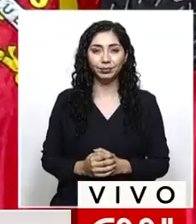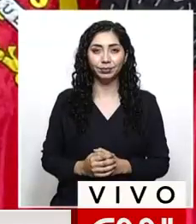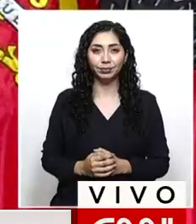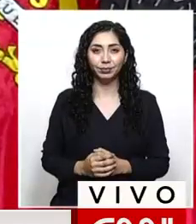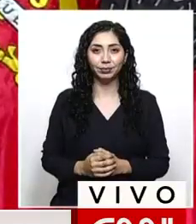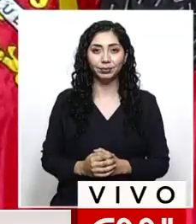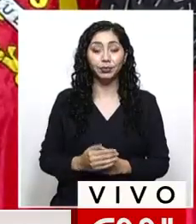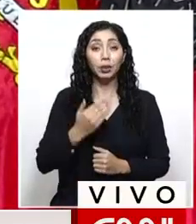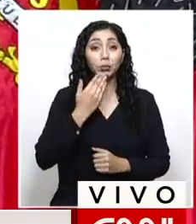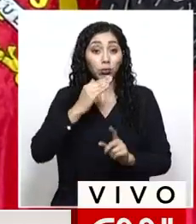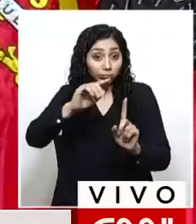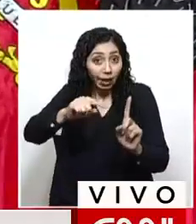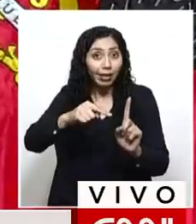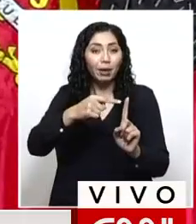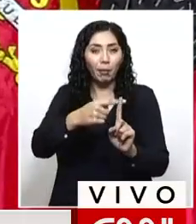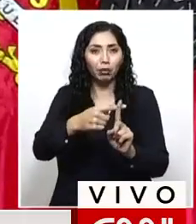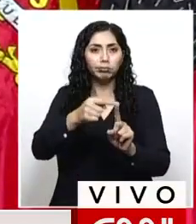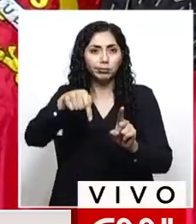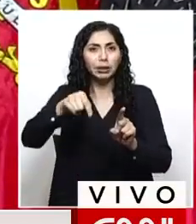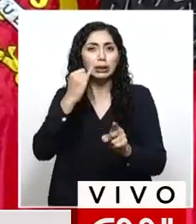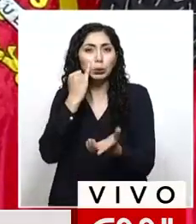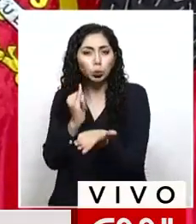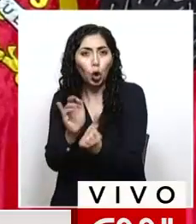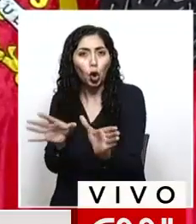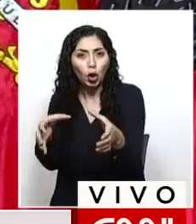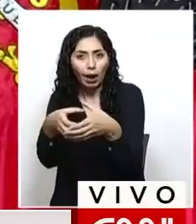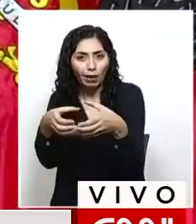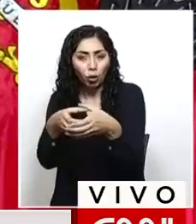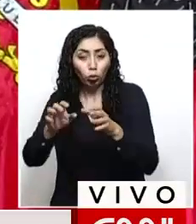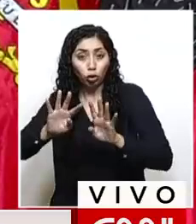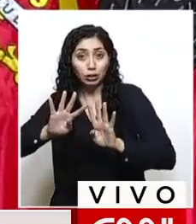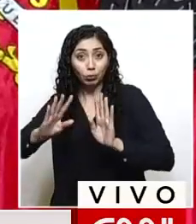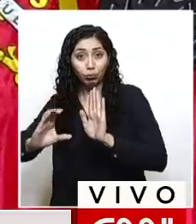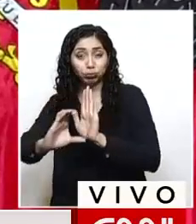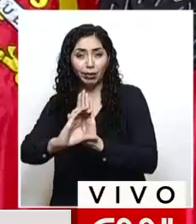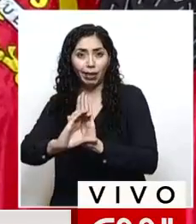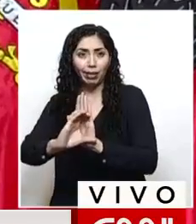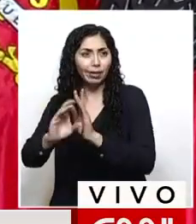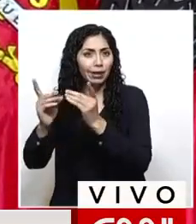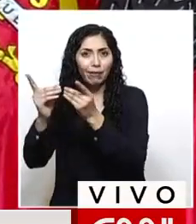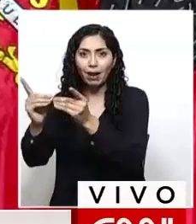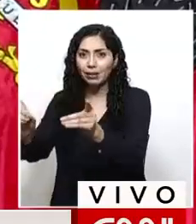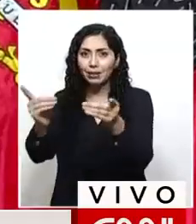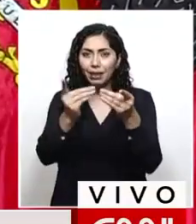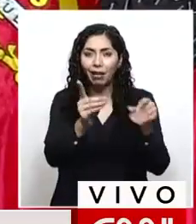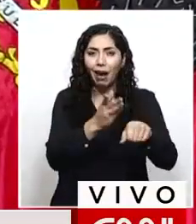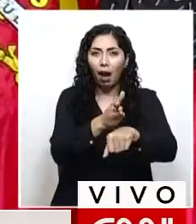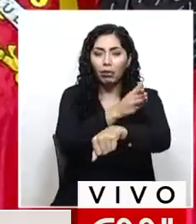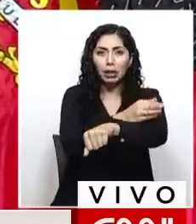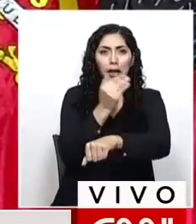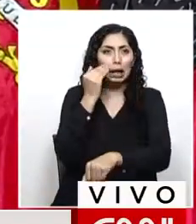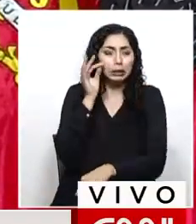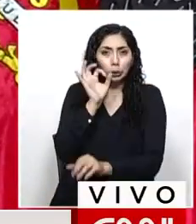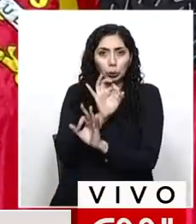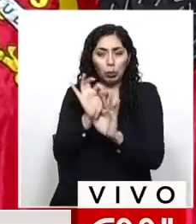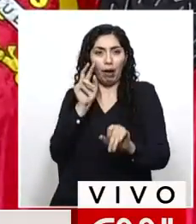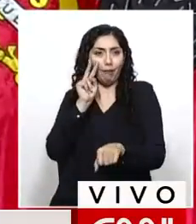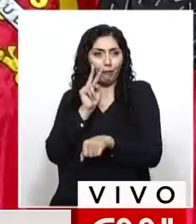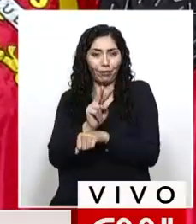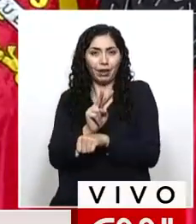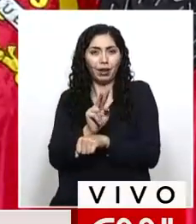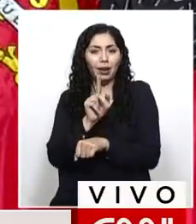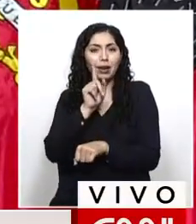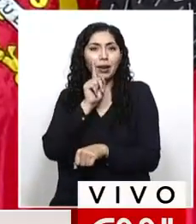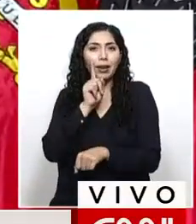Además, se trató de un órgano con una diversidad poco antes vista en nuestra historia, presidida por dos mujeres que representan a las